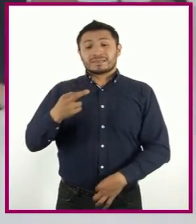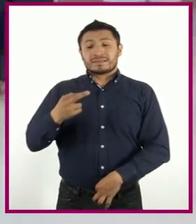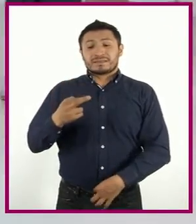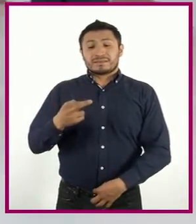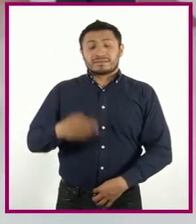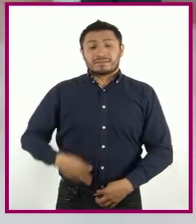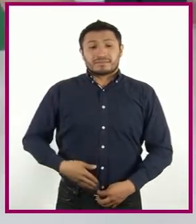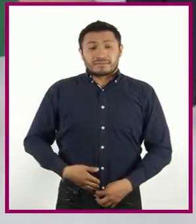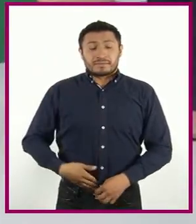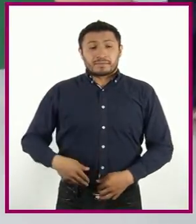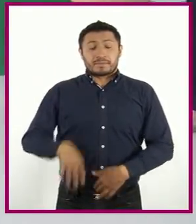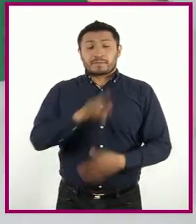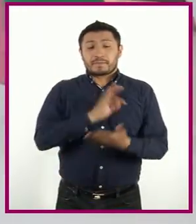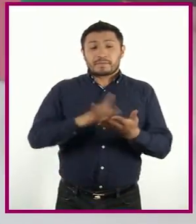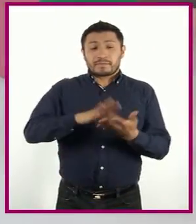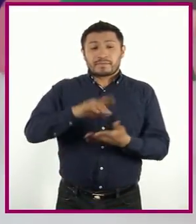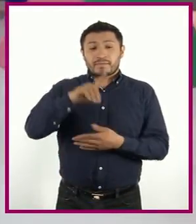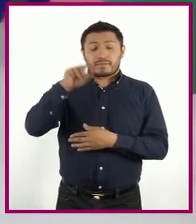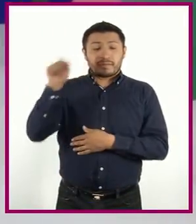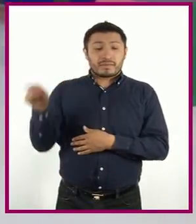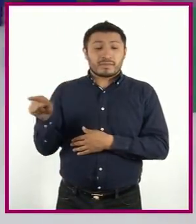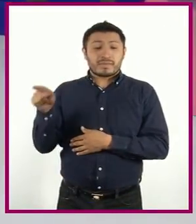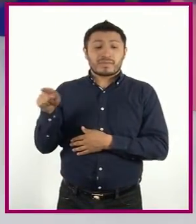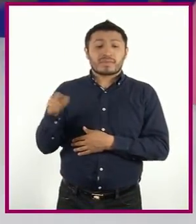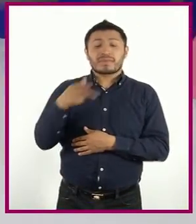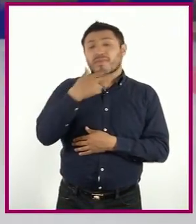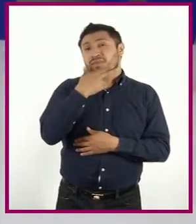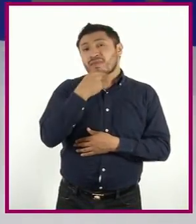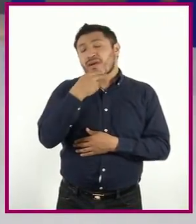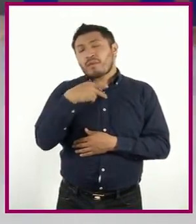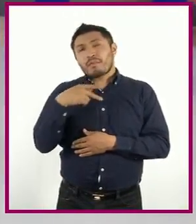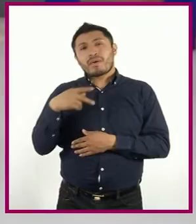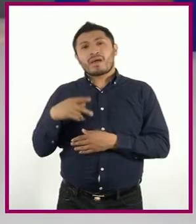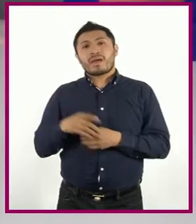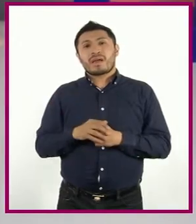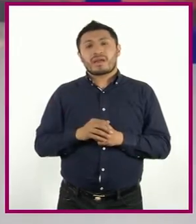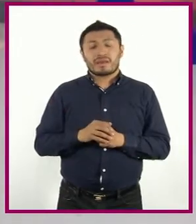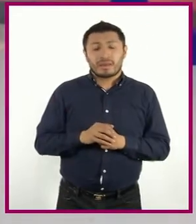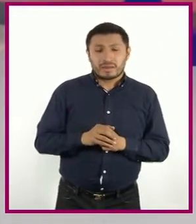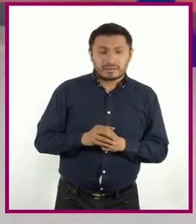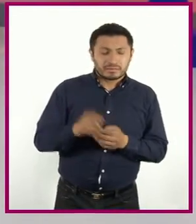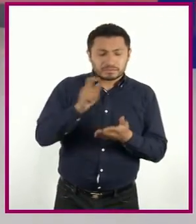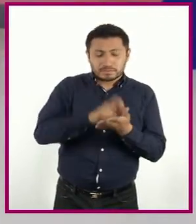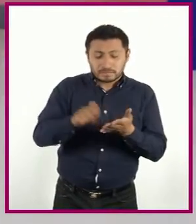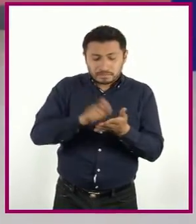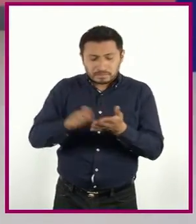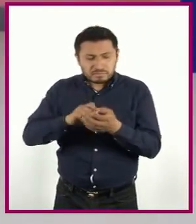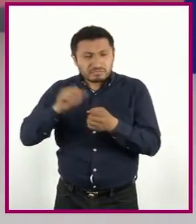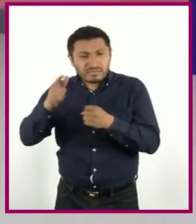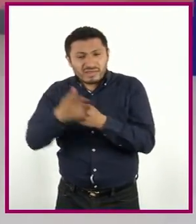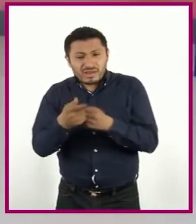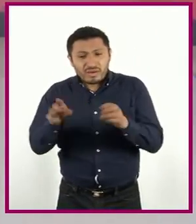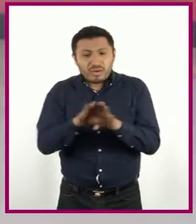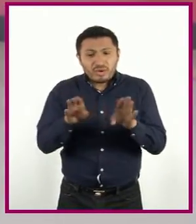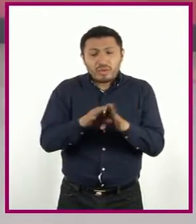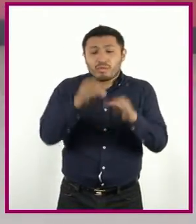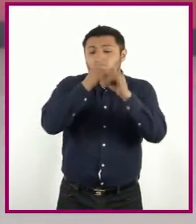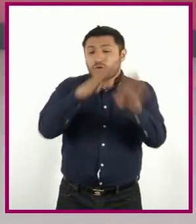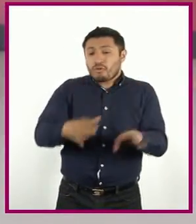Recuerdo haber leído que Saramago fue un escritor portugués. Son datos que pueden ampliarnos el